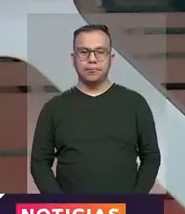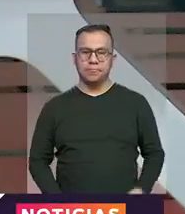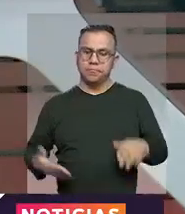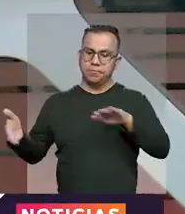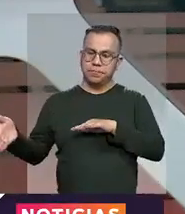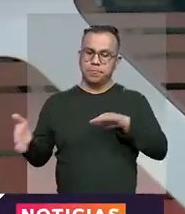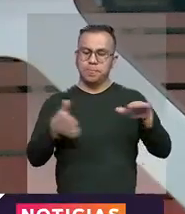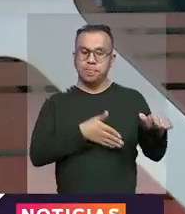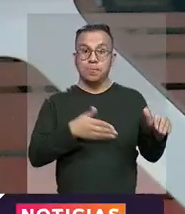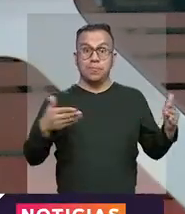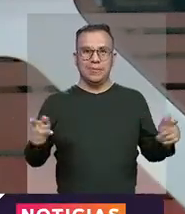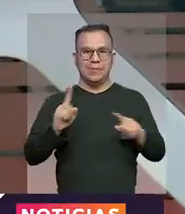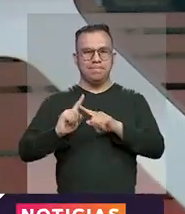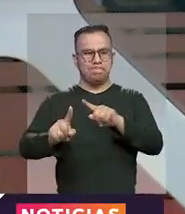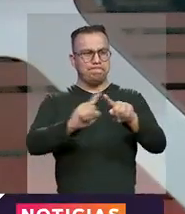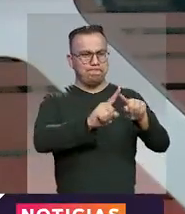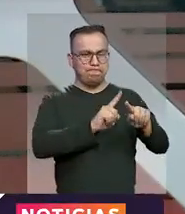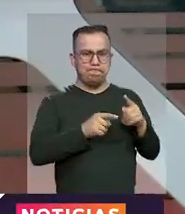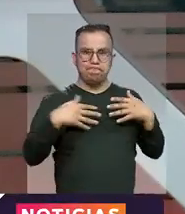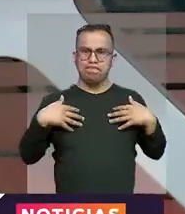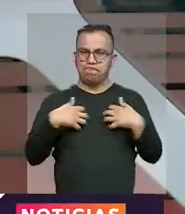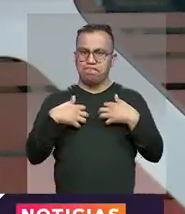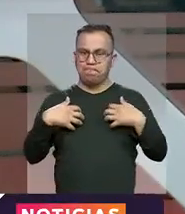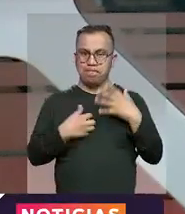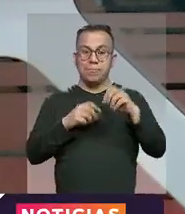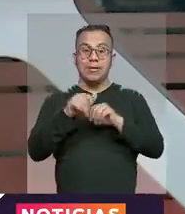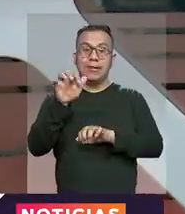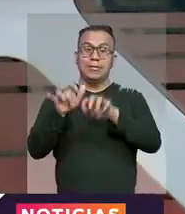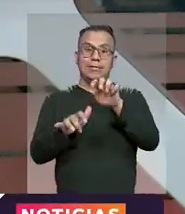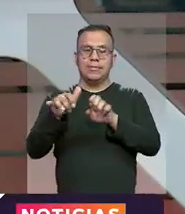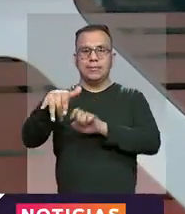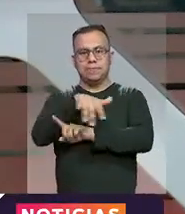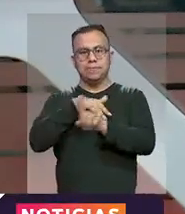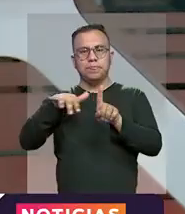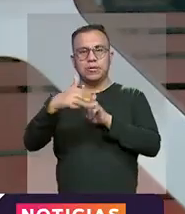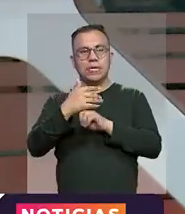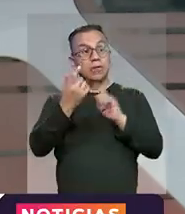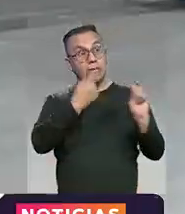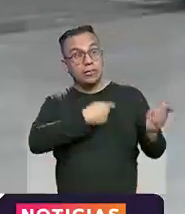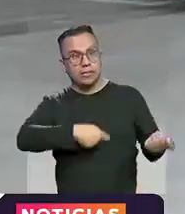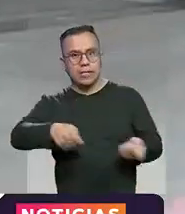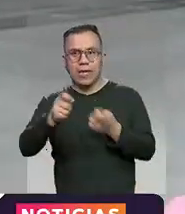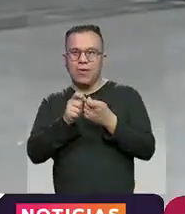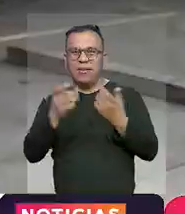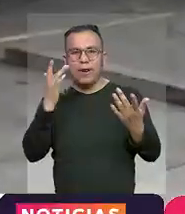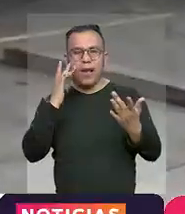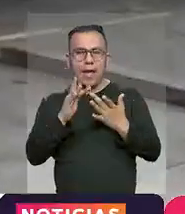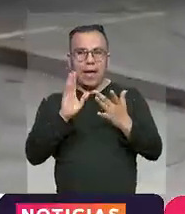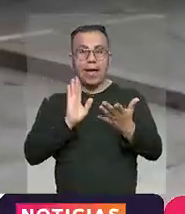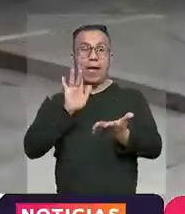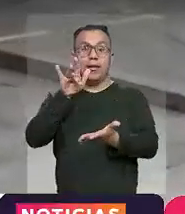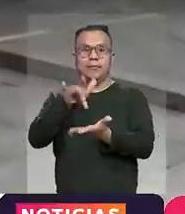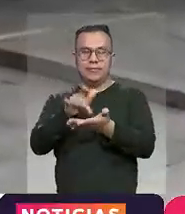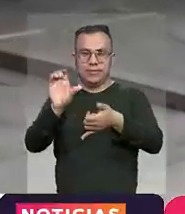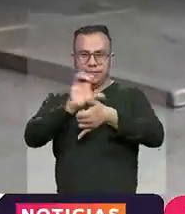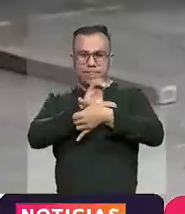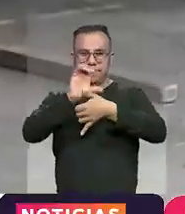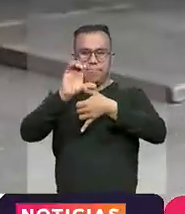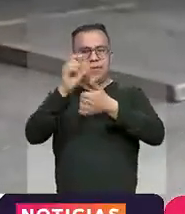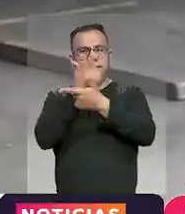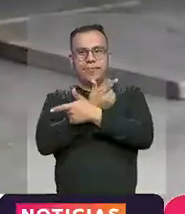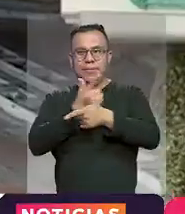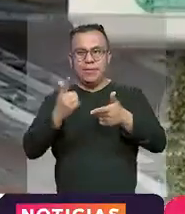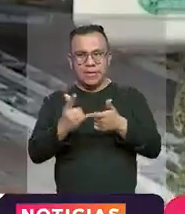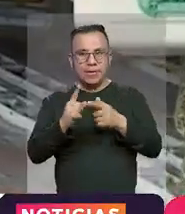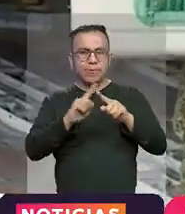y un gran número de especies silvestres recuperadas por parte de la Secretaría de Ambiente fueron trasladadas desde la capital hasta el Caribe para su liberación